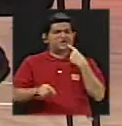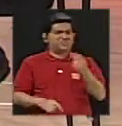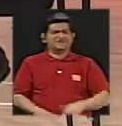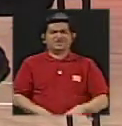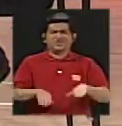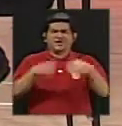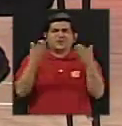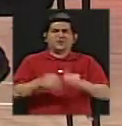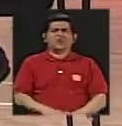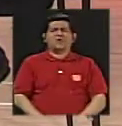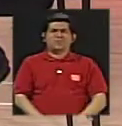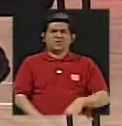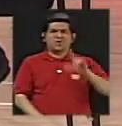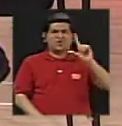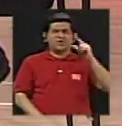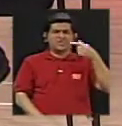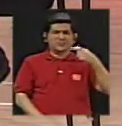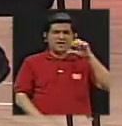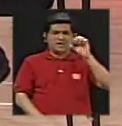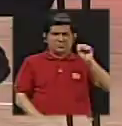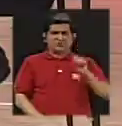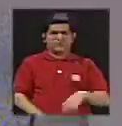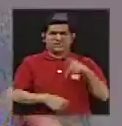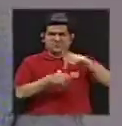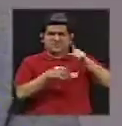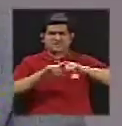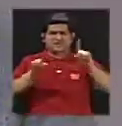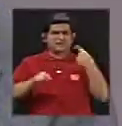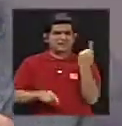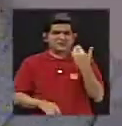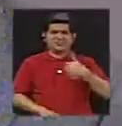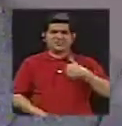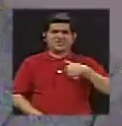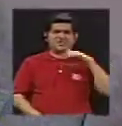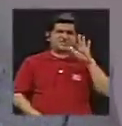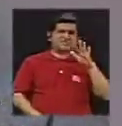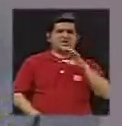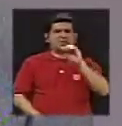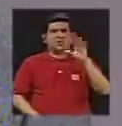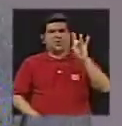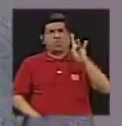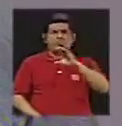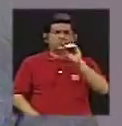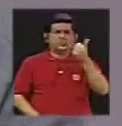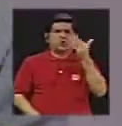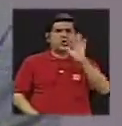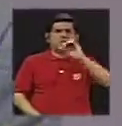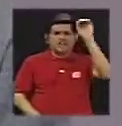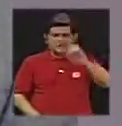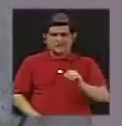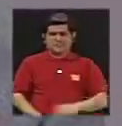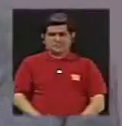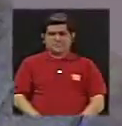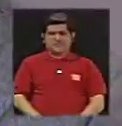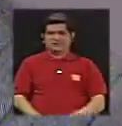Guillermo a jugar en grandes ligas si apenas estaba en el 5, 8 o hasta en el 15%. Creo